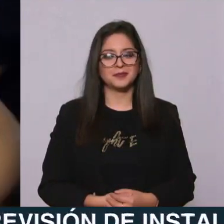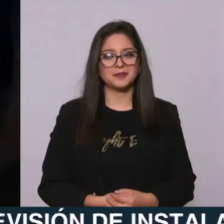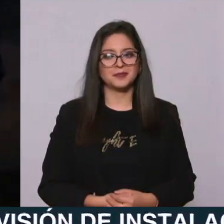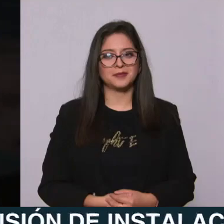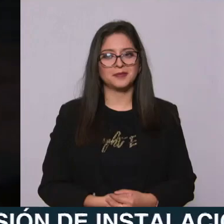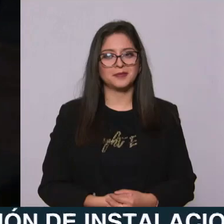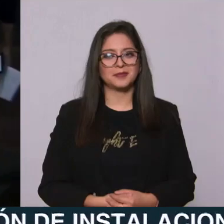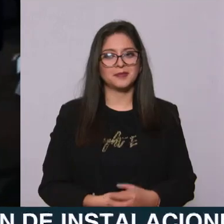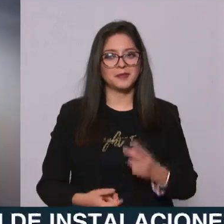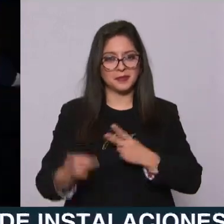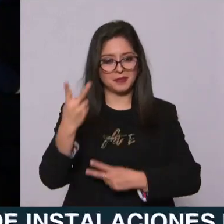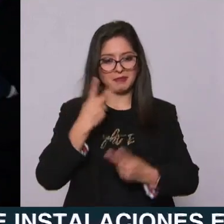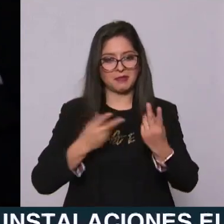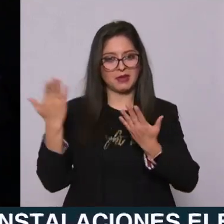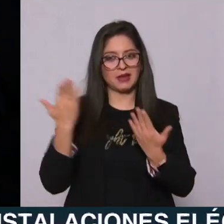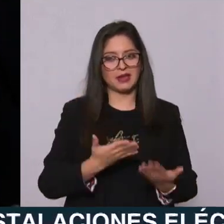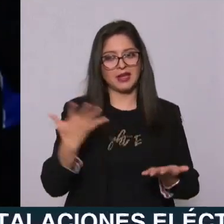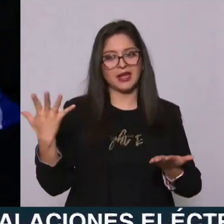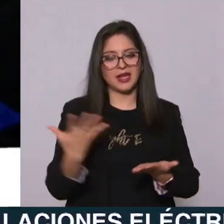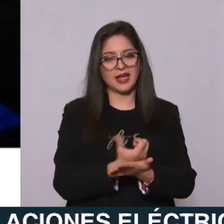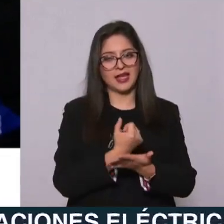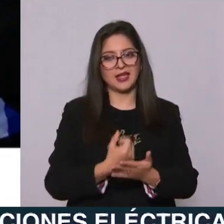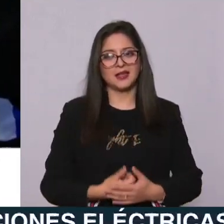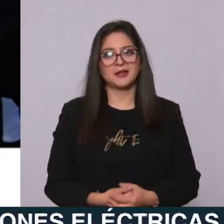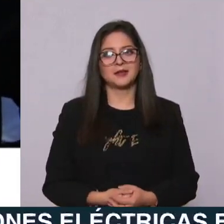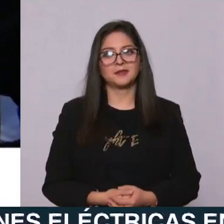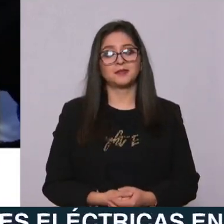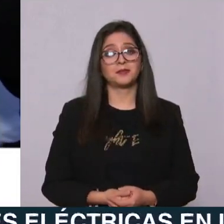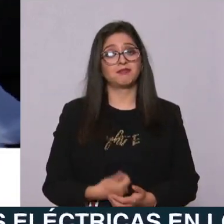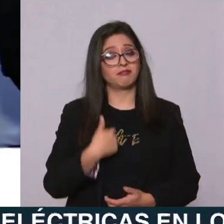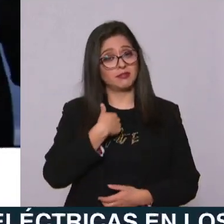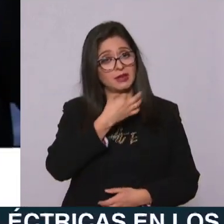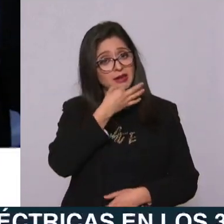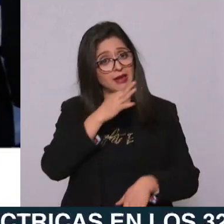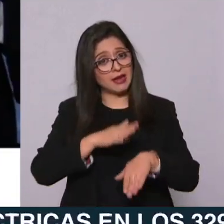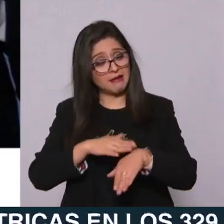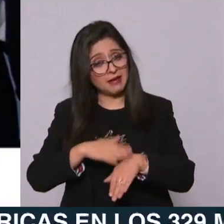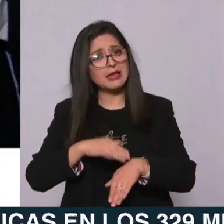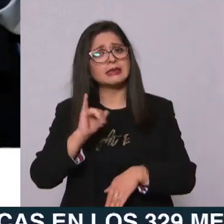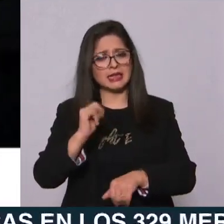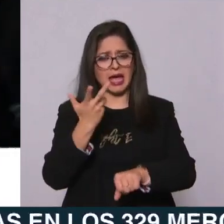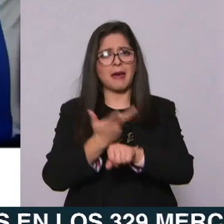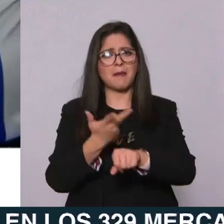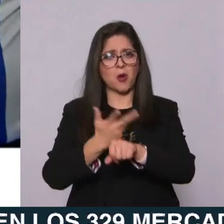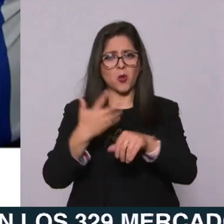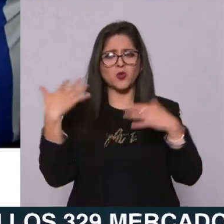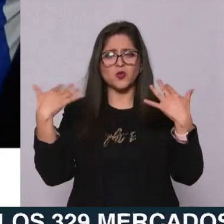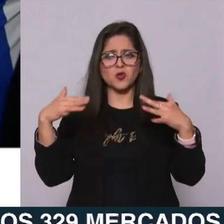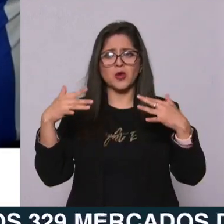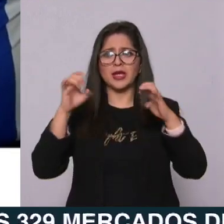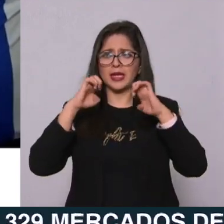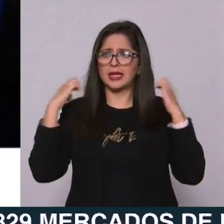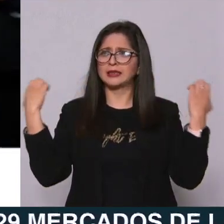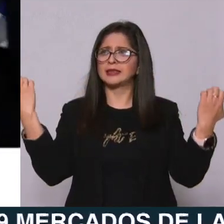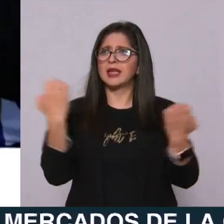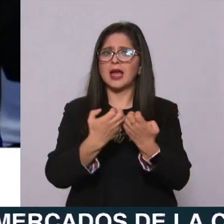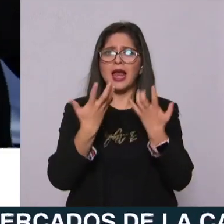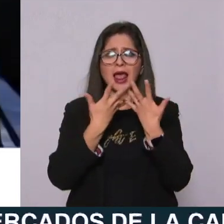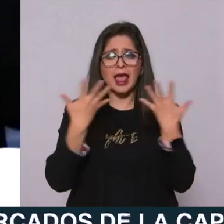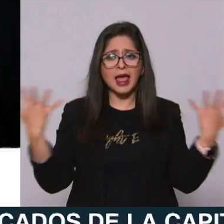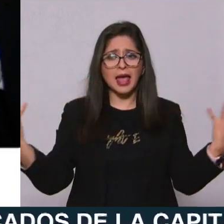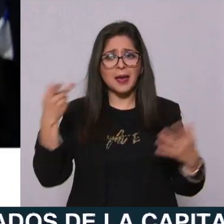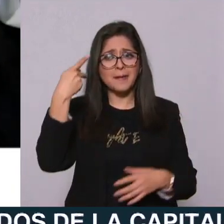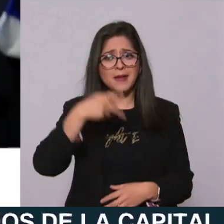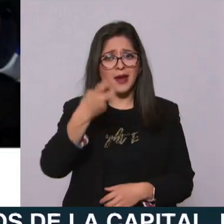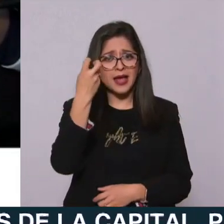Venimos por el campeonato. Yo les voy a decir una cosa. El América es el más grande. El estadio es el más grande. Y esta va a ser la